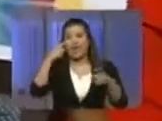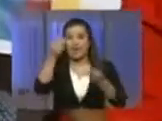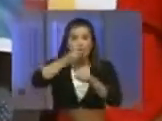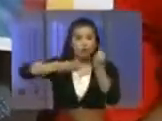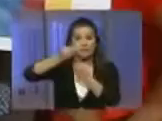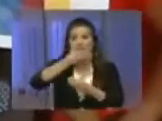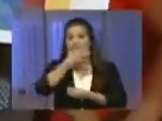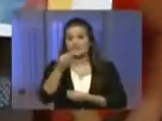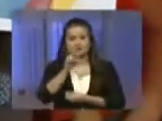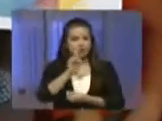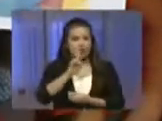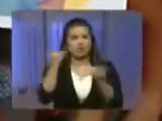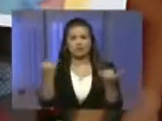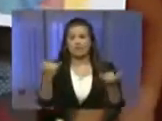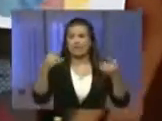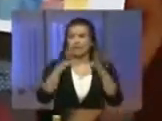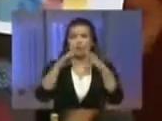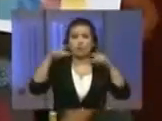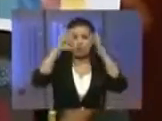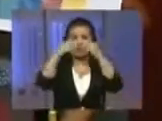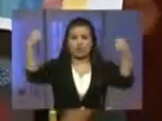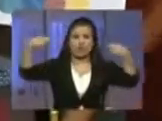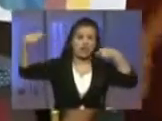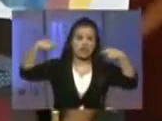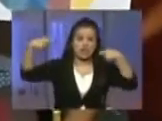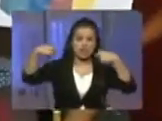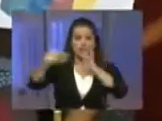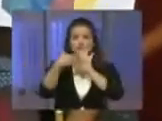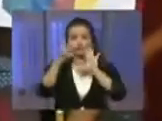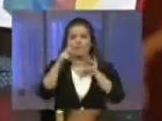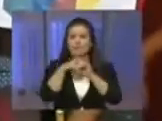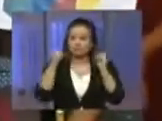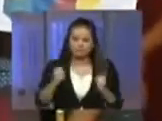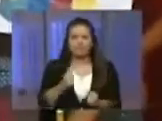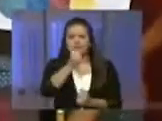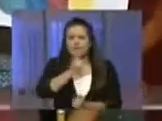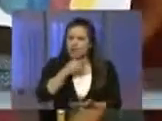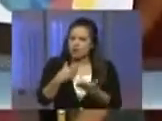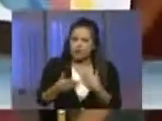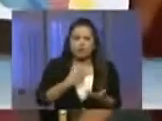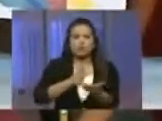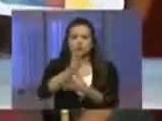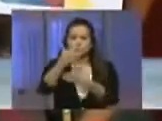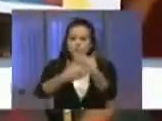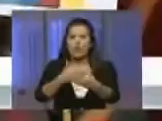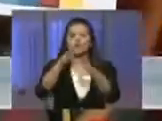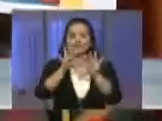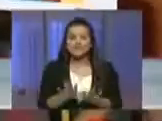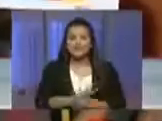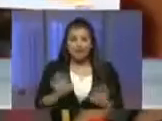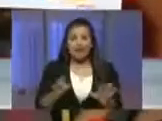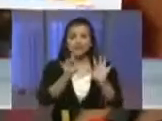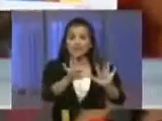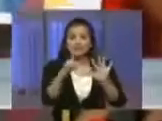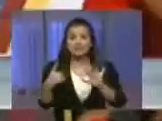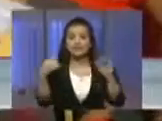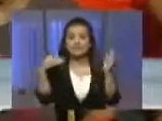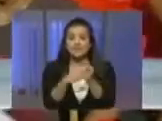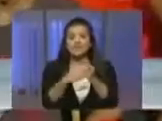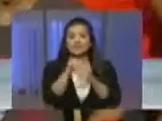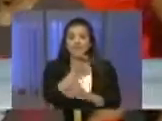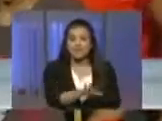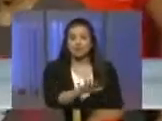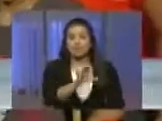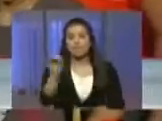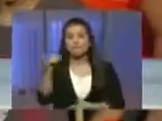precedentes y hoy tenemos asegurado para los 250 corredores 16,500